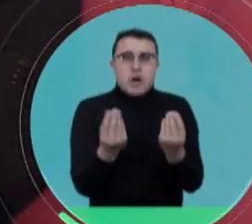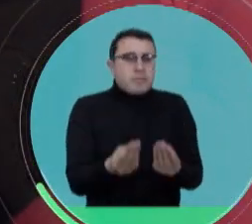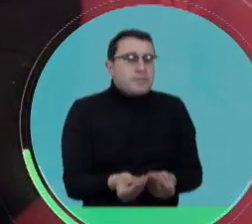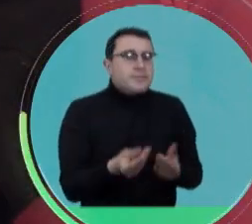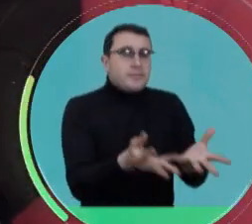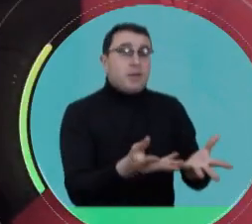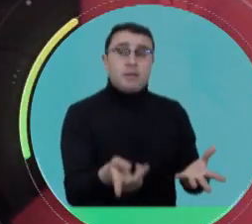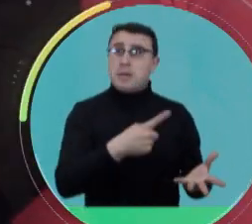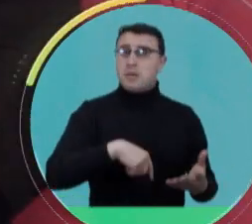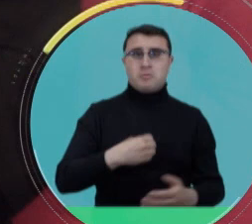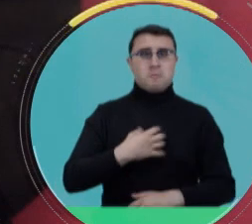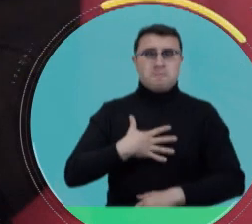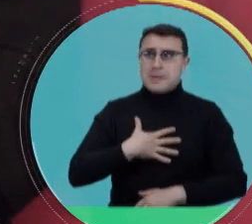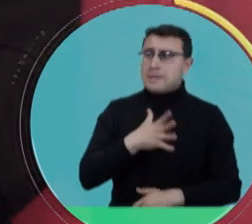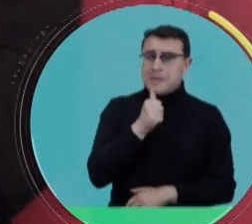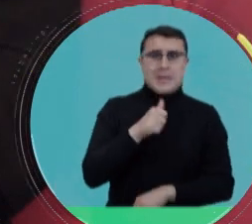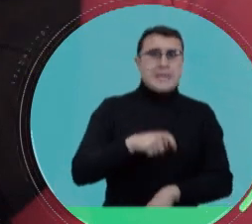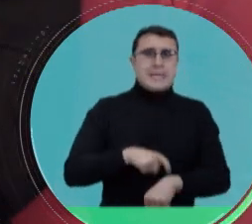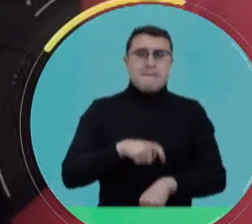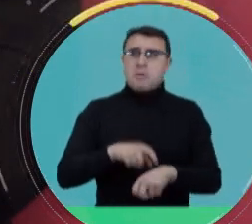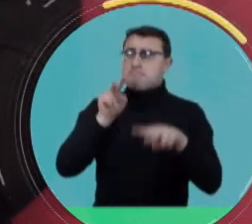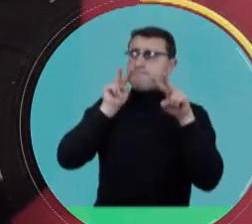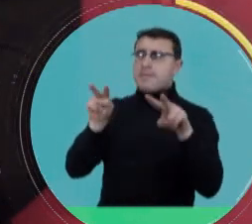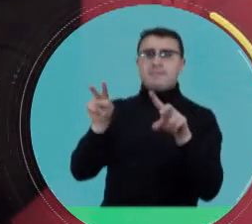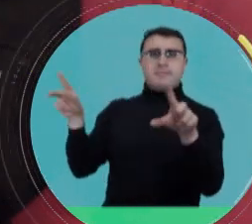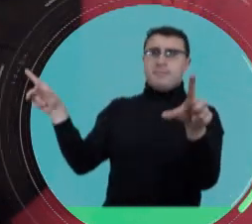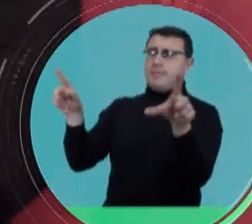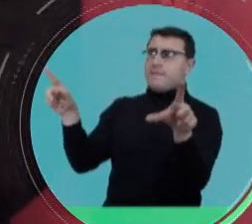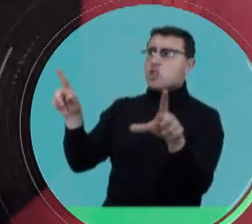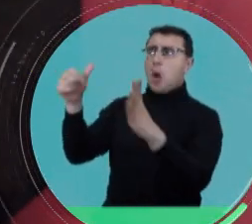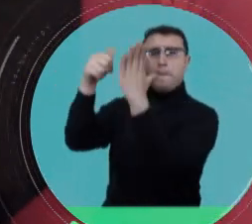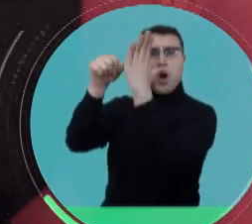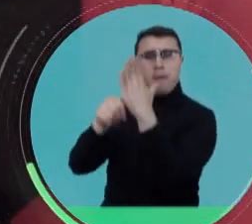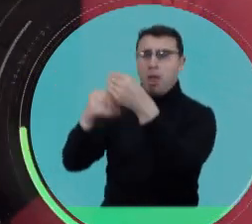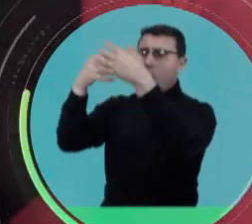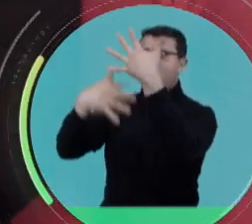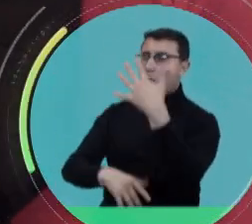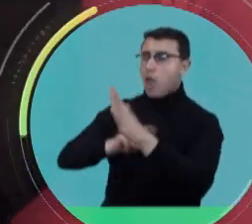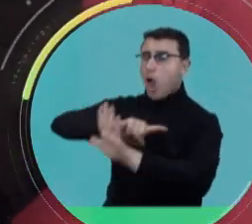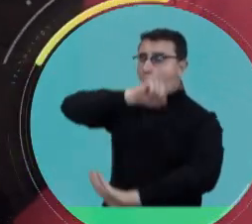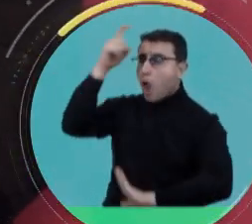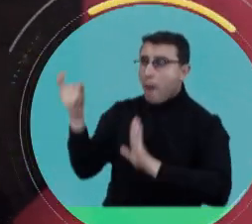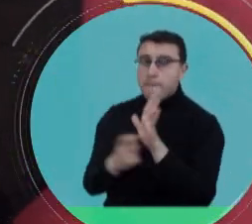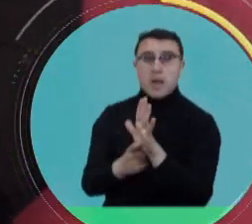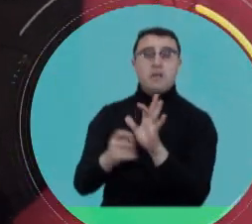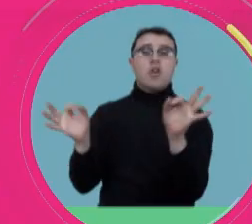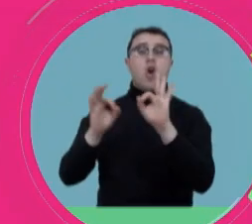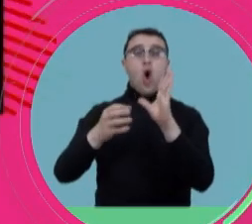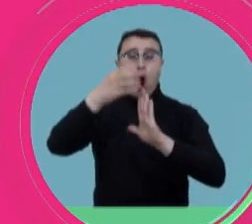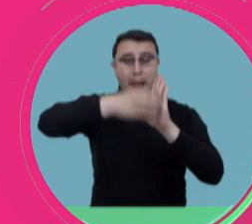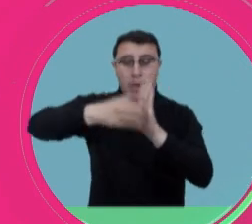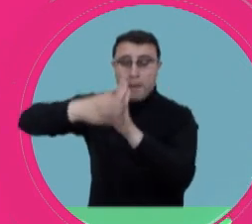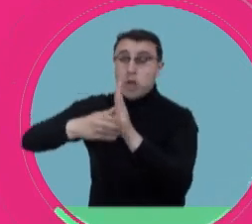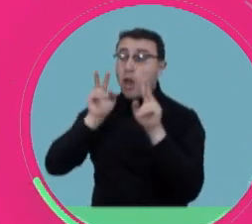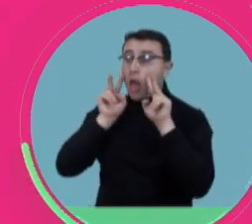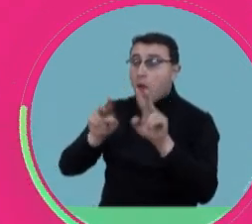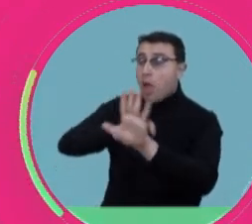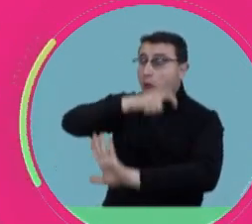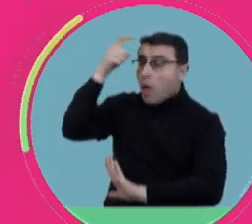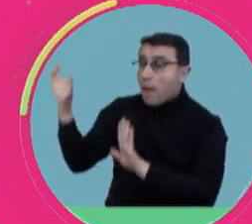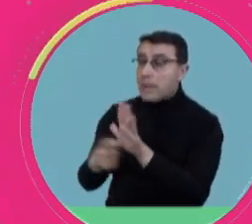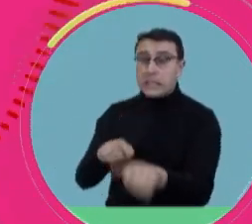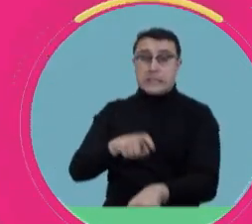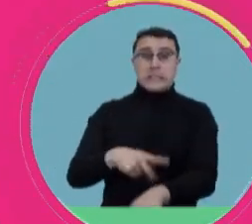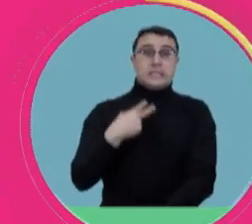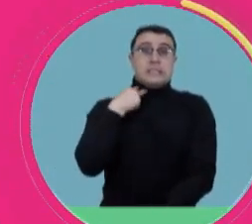necesita consumir medios rápidos cuando no tien la posibilidad por tiempo de ver como tal eh una programación completa o uno de